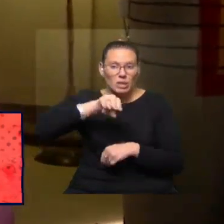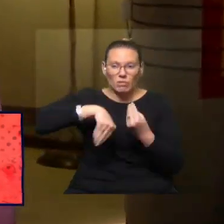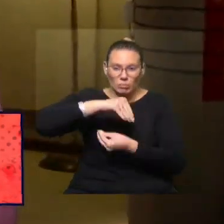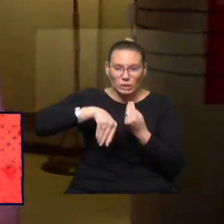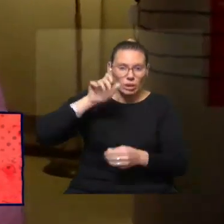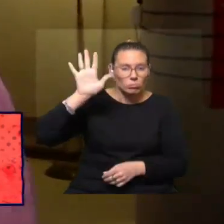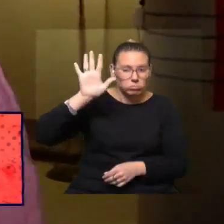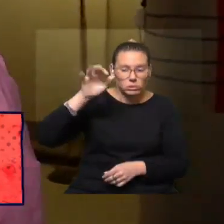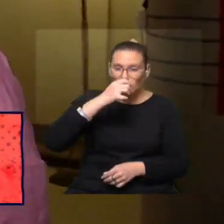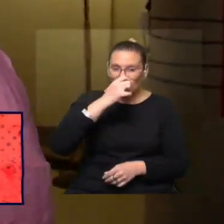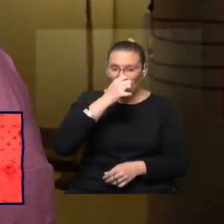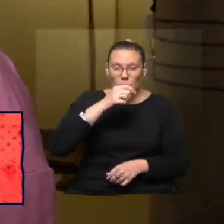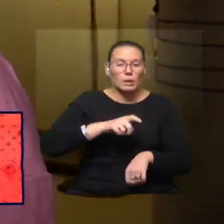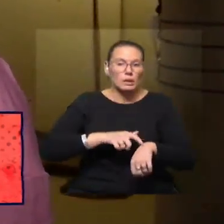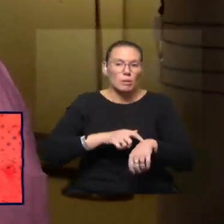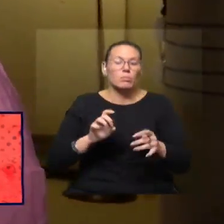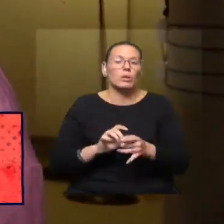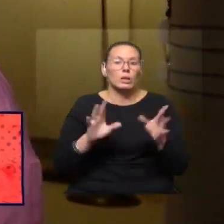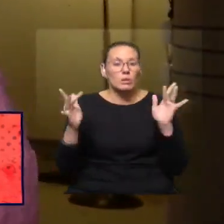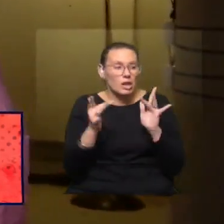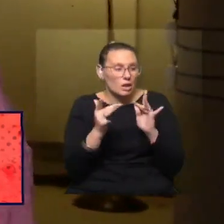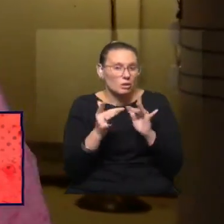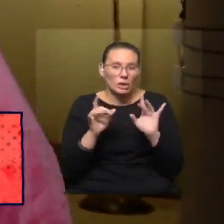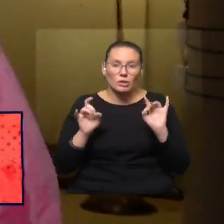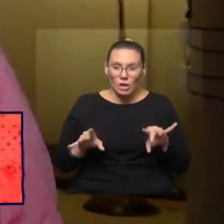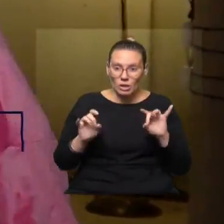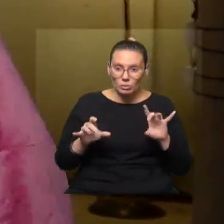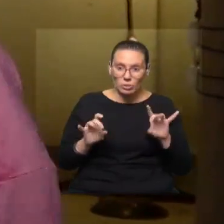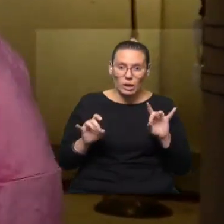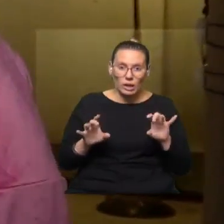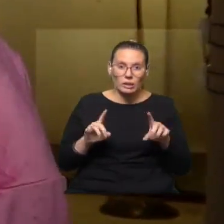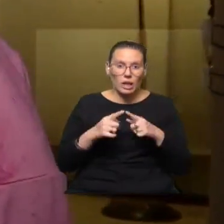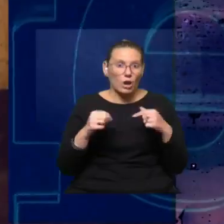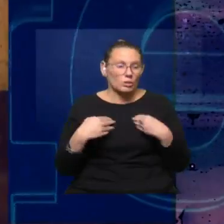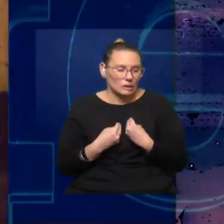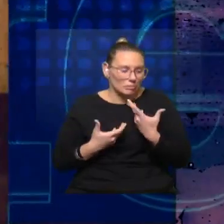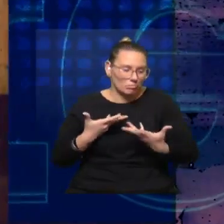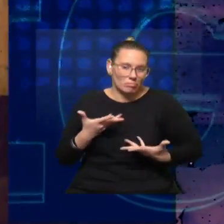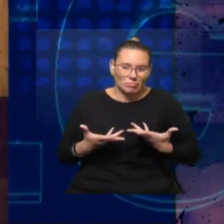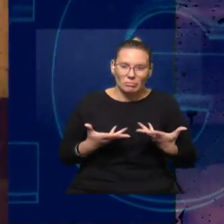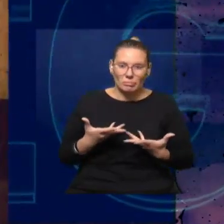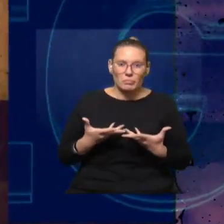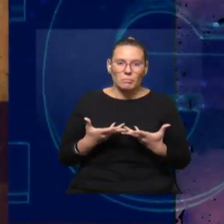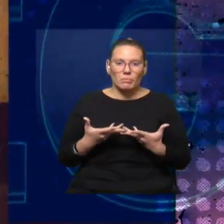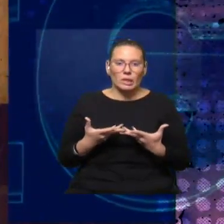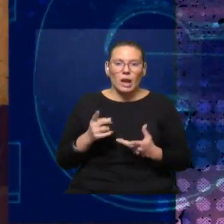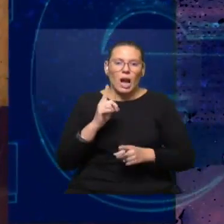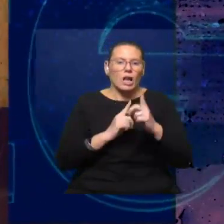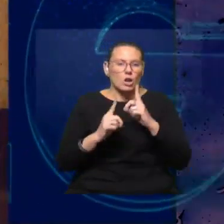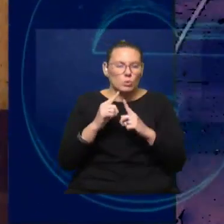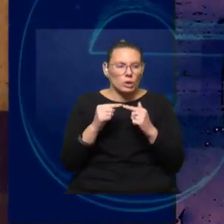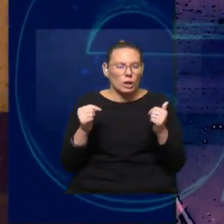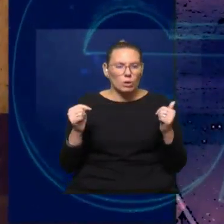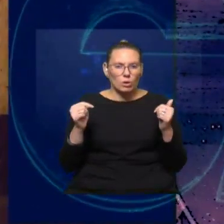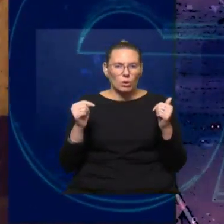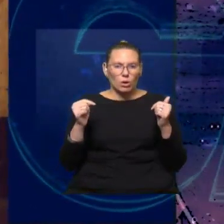y bueno tener mucho tiempo disponible y estar en contacto con la naturaleza generó un montón de movimientos y como algunas cosas que estaban